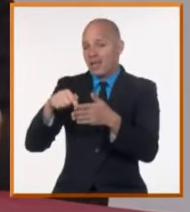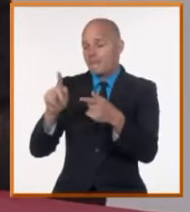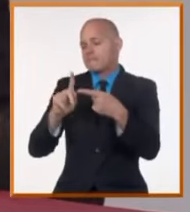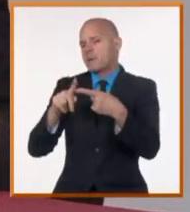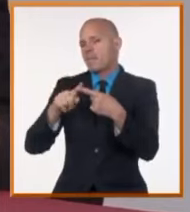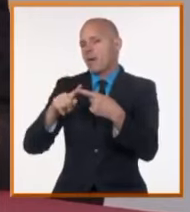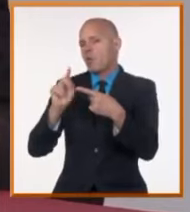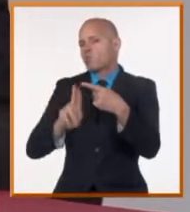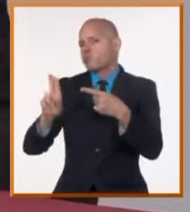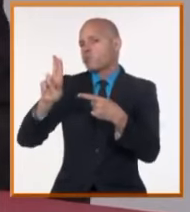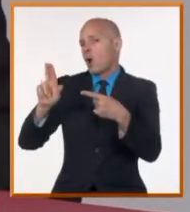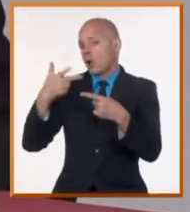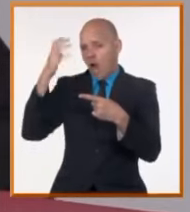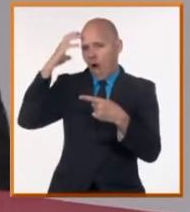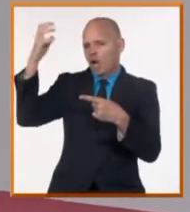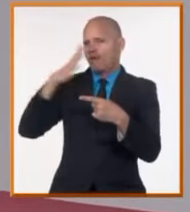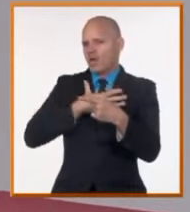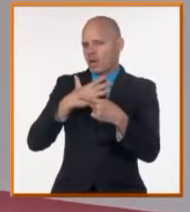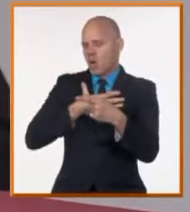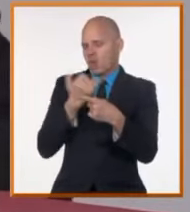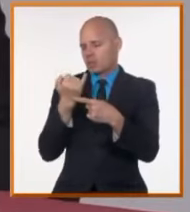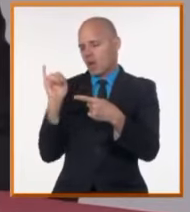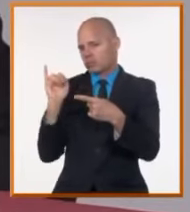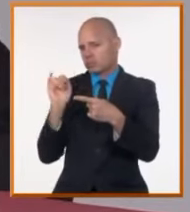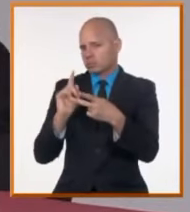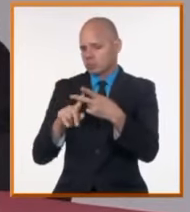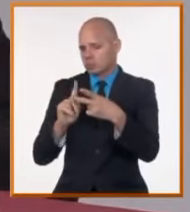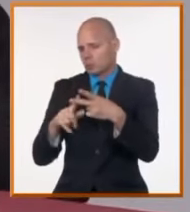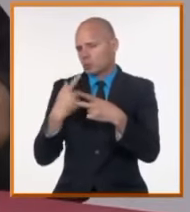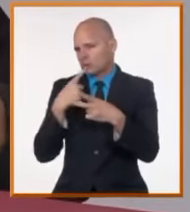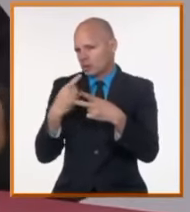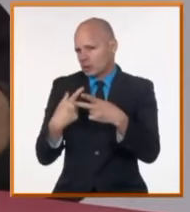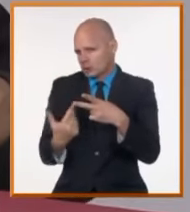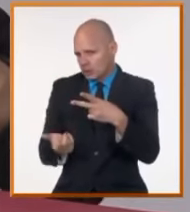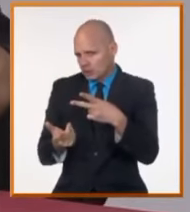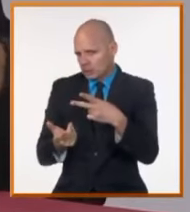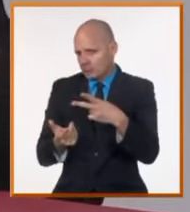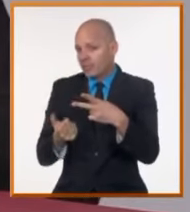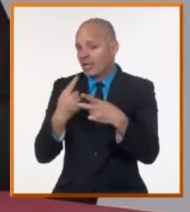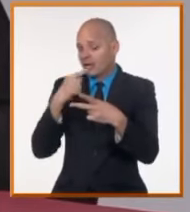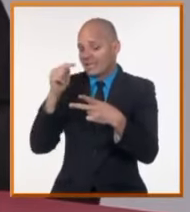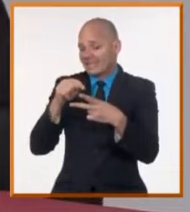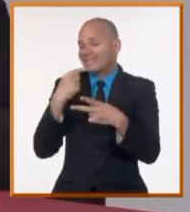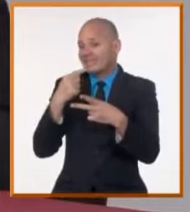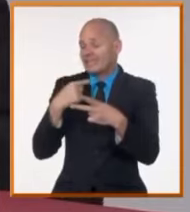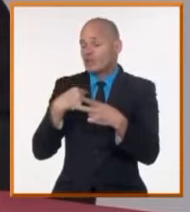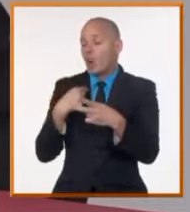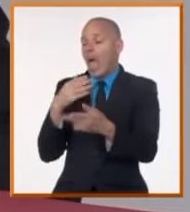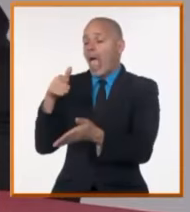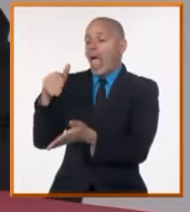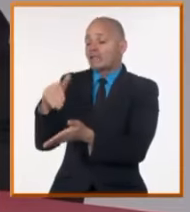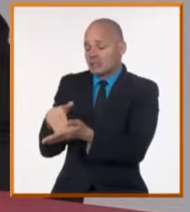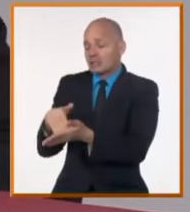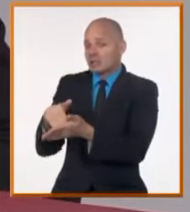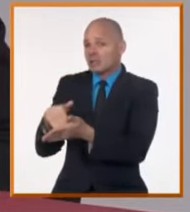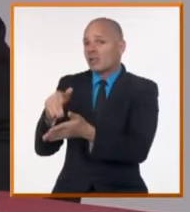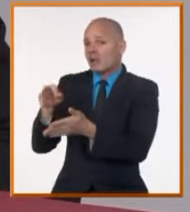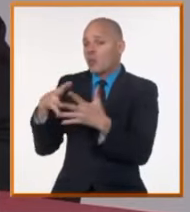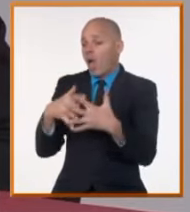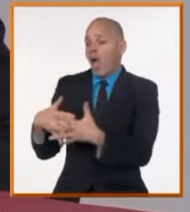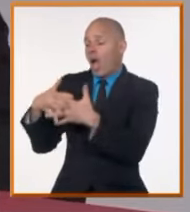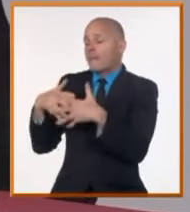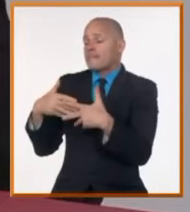lo que vendría a ser después la independencia. Y un segundo que ellos decían que llegaban para la gloria de Dios y el avance de la fe de Cristo.